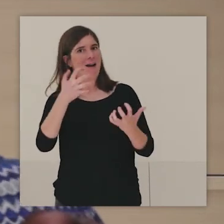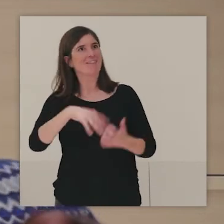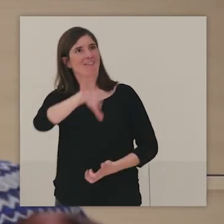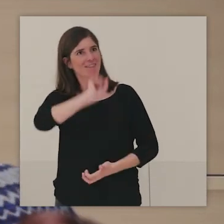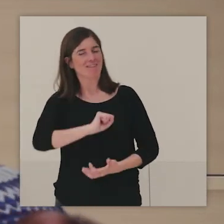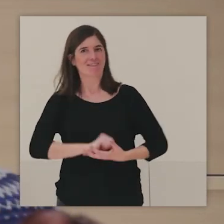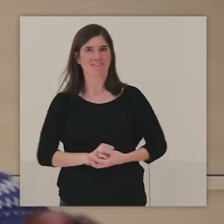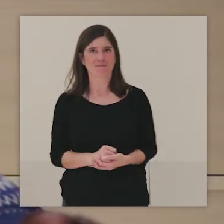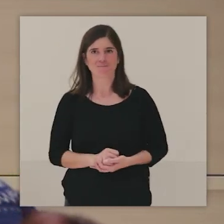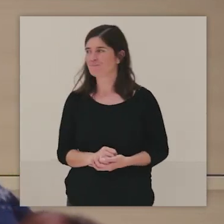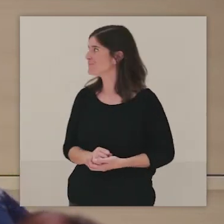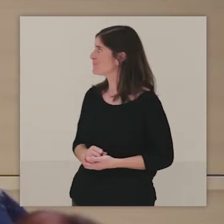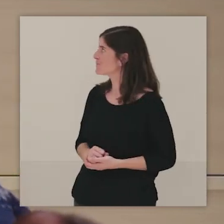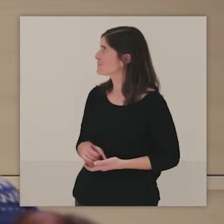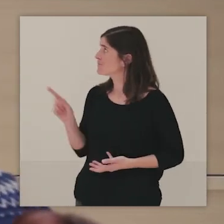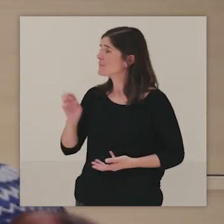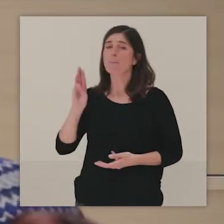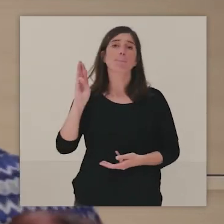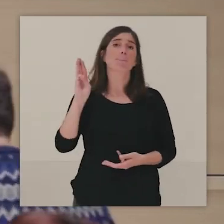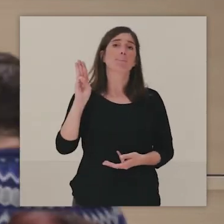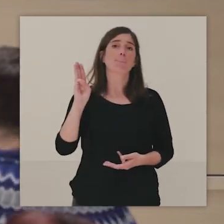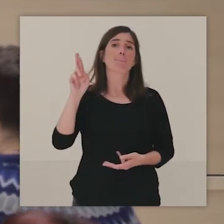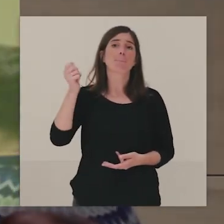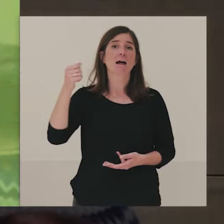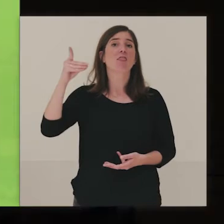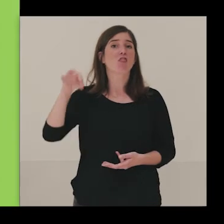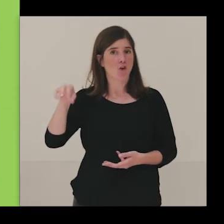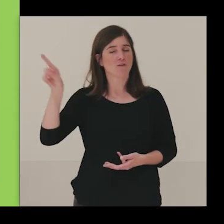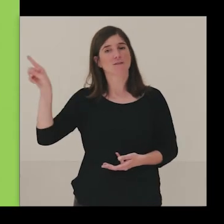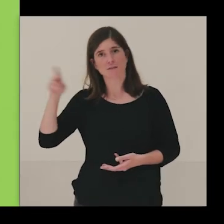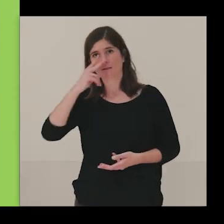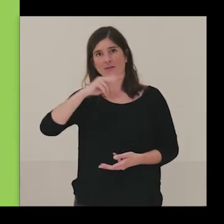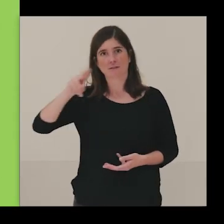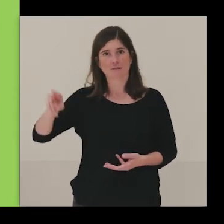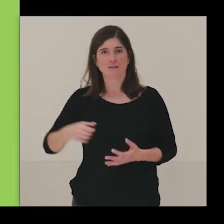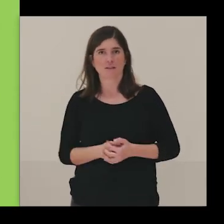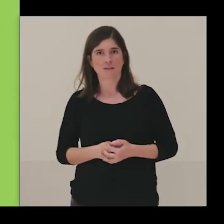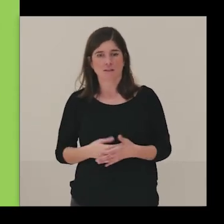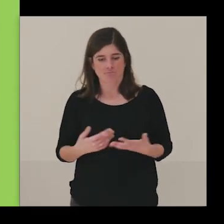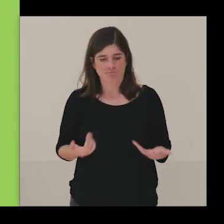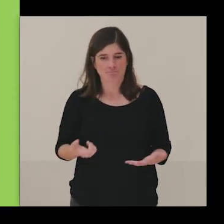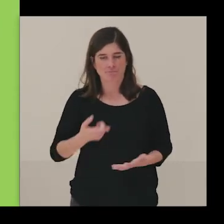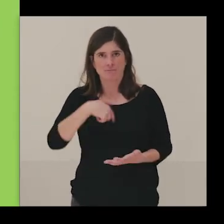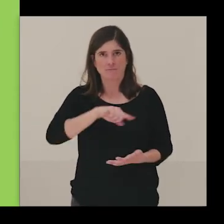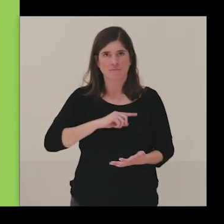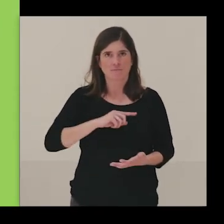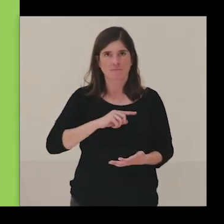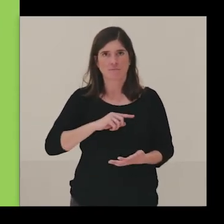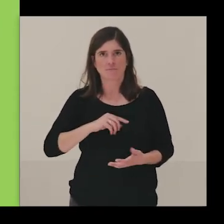hicimos este folleto. En la portada nos preguntábamos, ¿qué hacer? Pues vamos a traer gente, ¿no? Pongamos el museo en